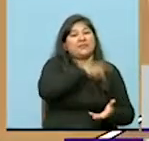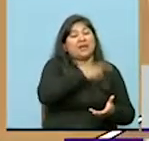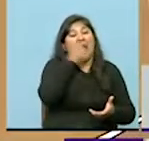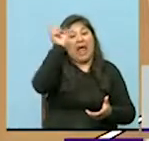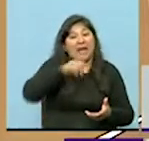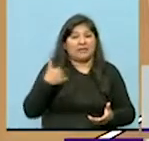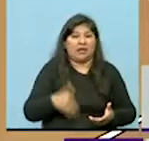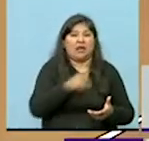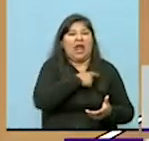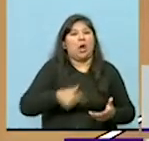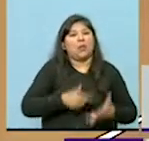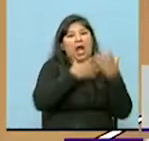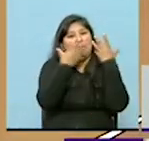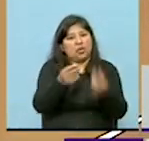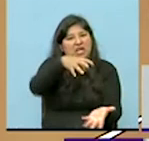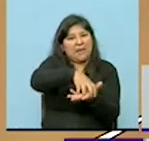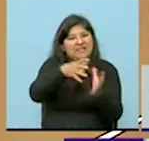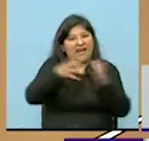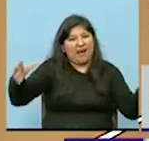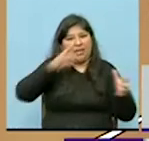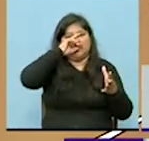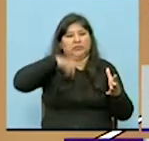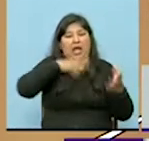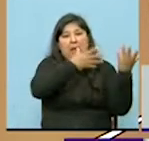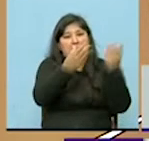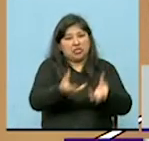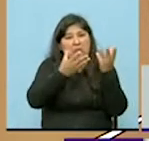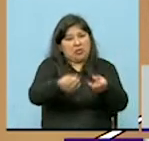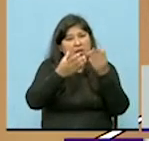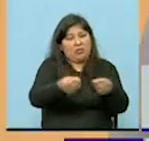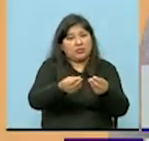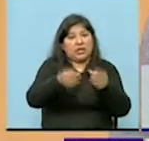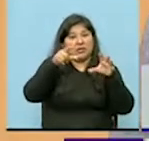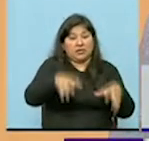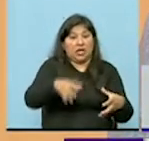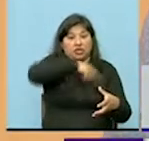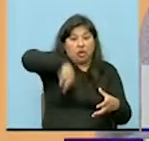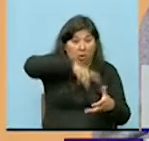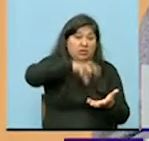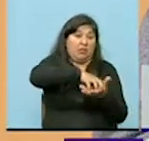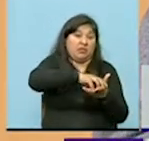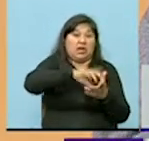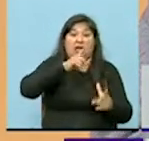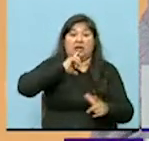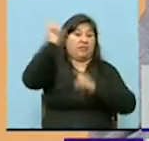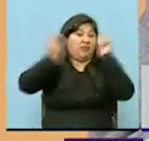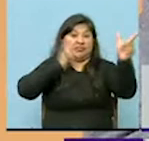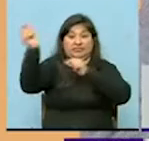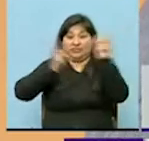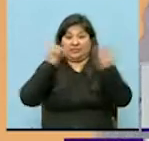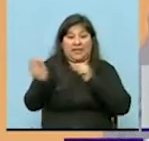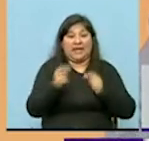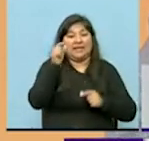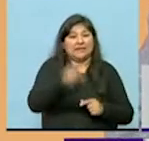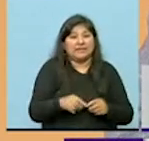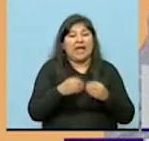plata afuera hay 324 mil millones de dólares de empresarios argentinos fuera del país o sea hay más plata de estos grandes